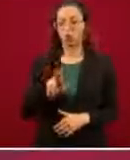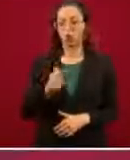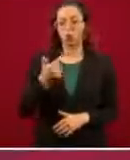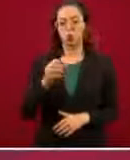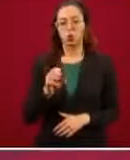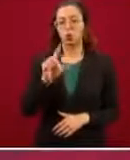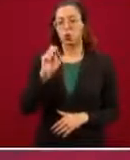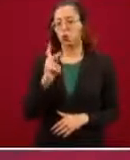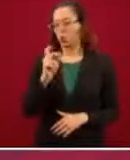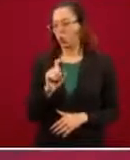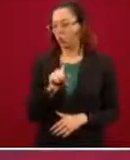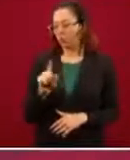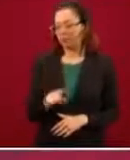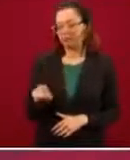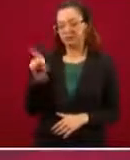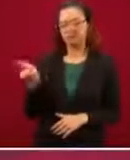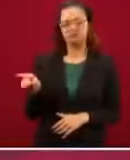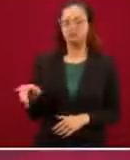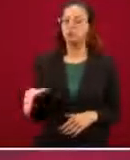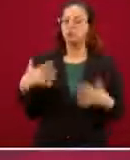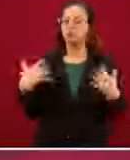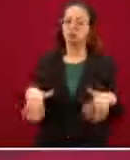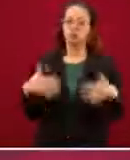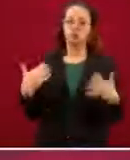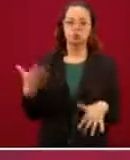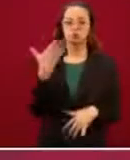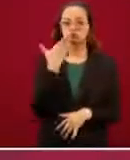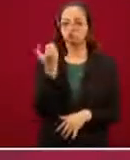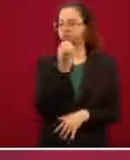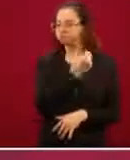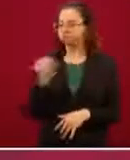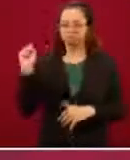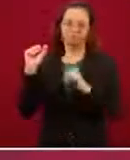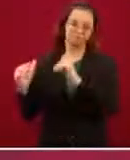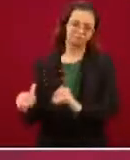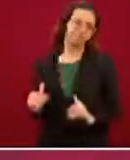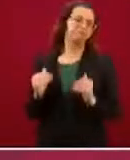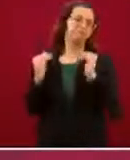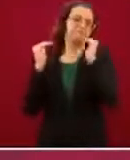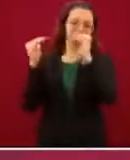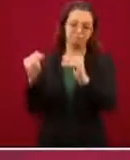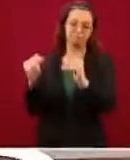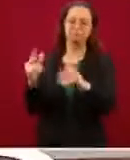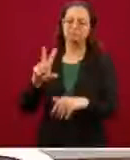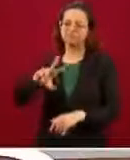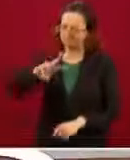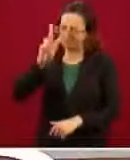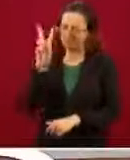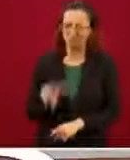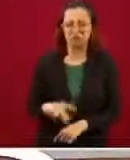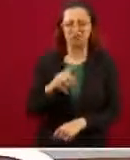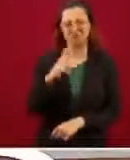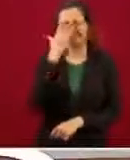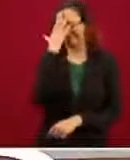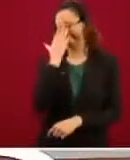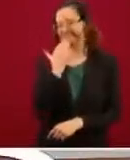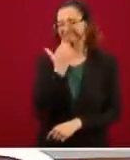bueno, que es un profesional de primer orden, que es un especialista en la